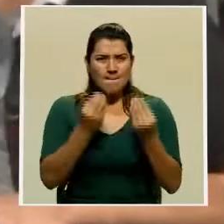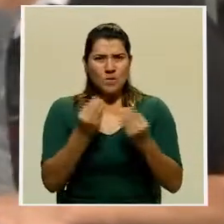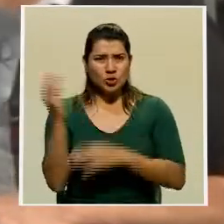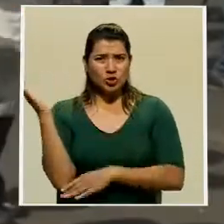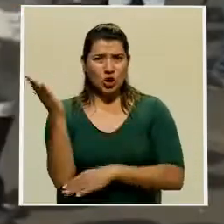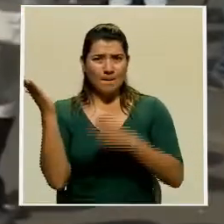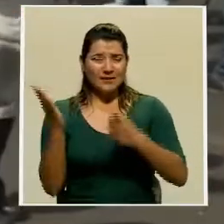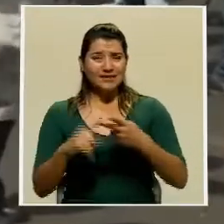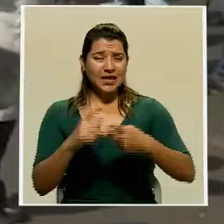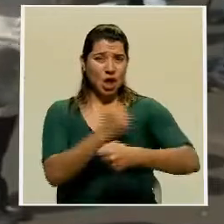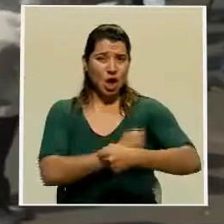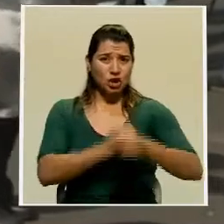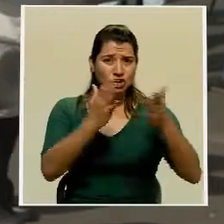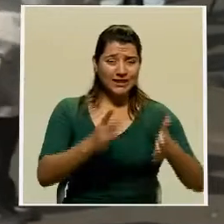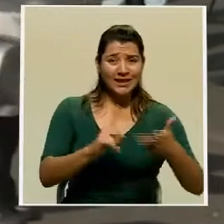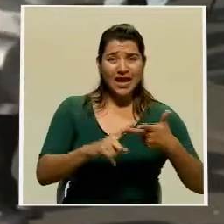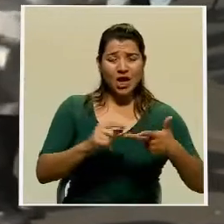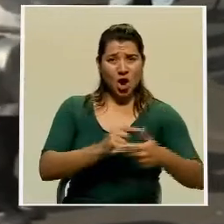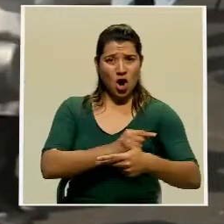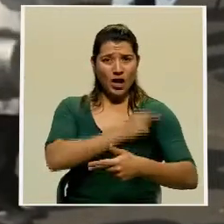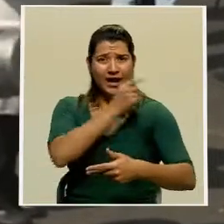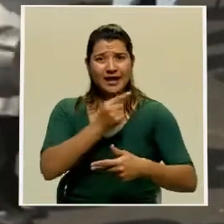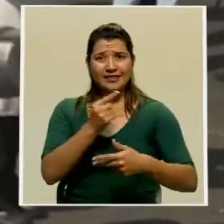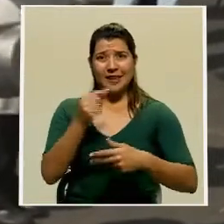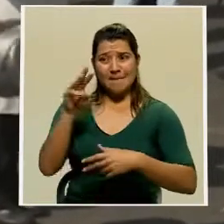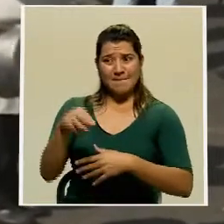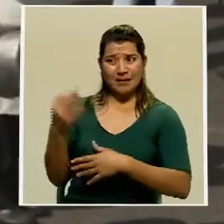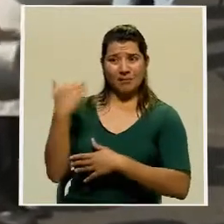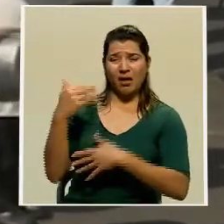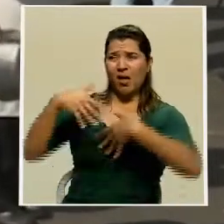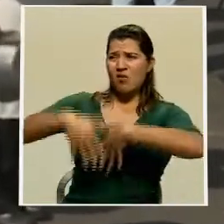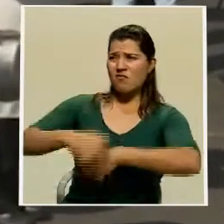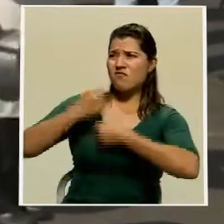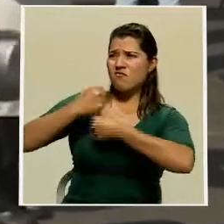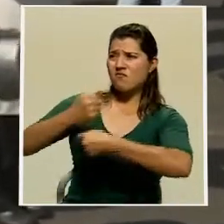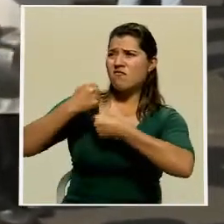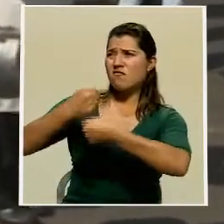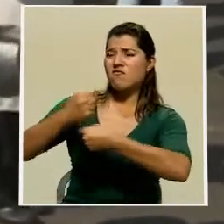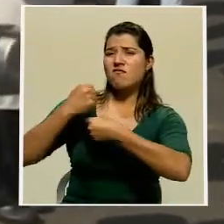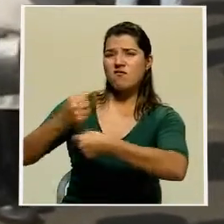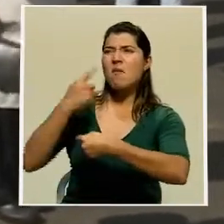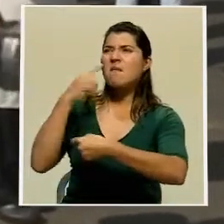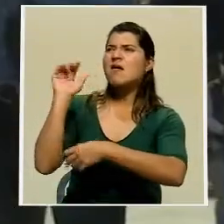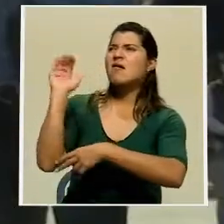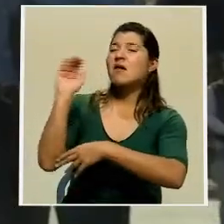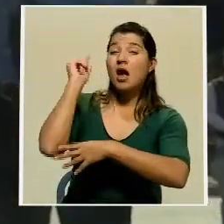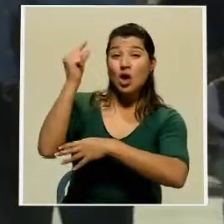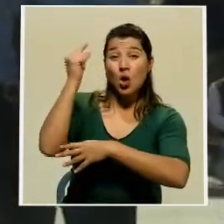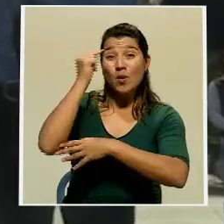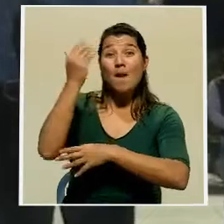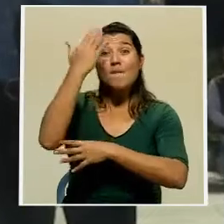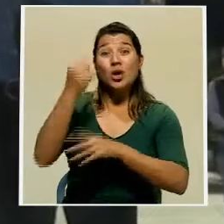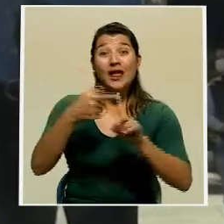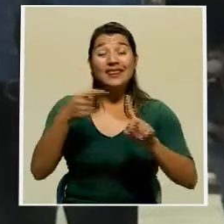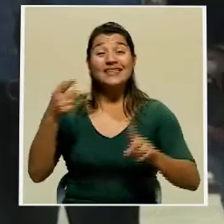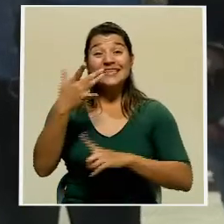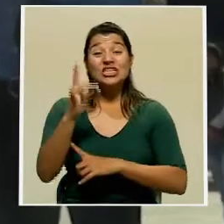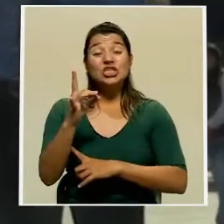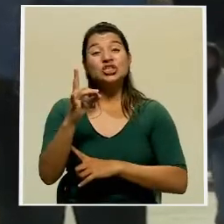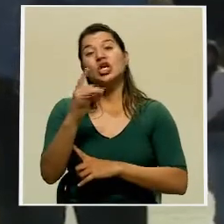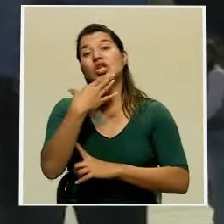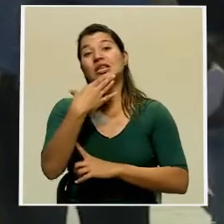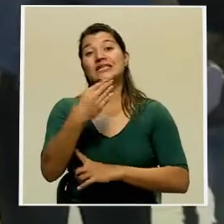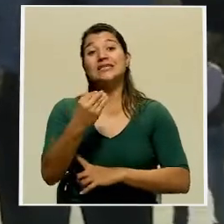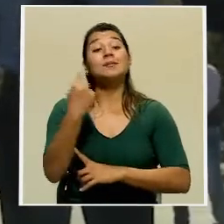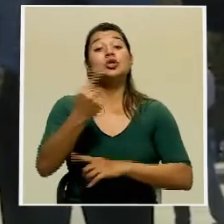meseros, cocineros y gerentes salieron a las calles el martes para llamar la atención del gobierno capitalino, que desde el 18 de diciembre solo permite la compra